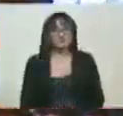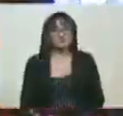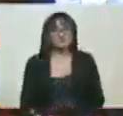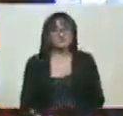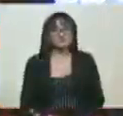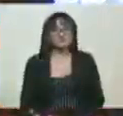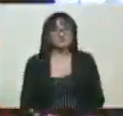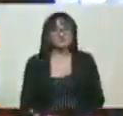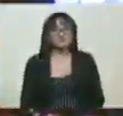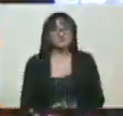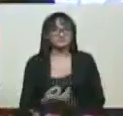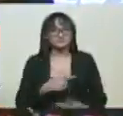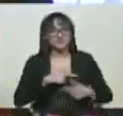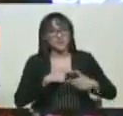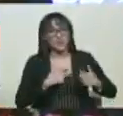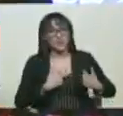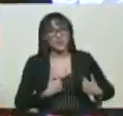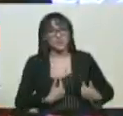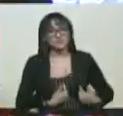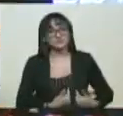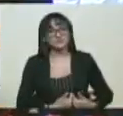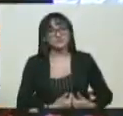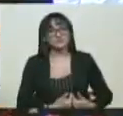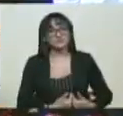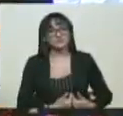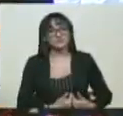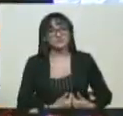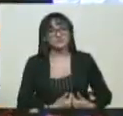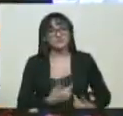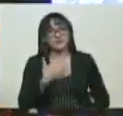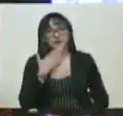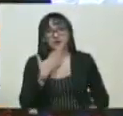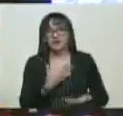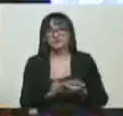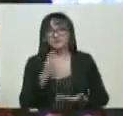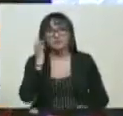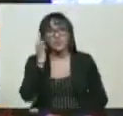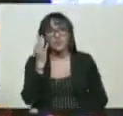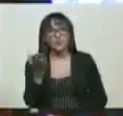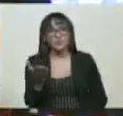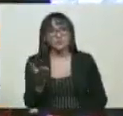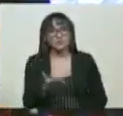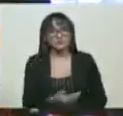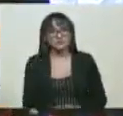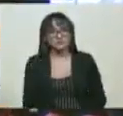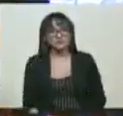mi corazón de hombre humilde, gracias, mujer.